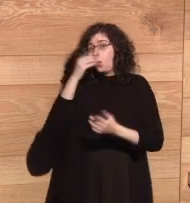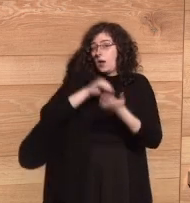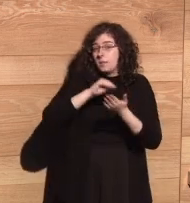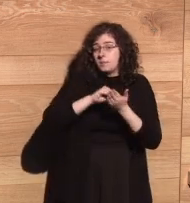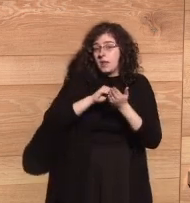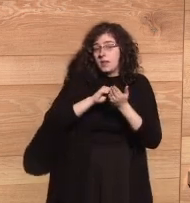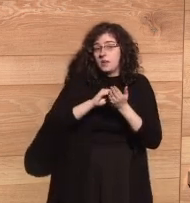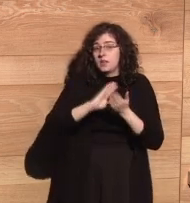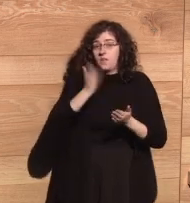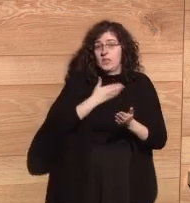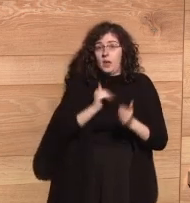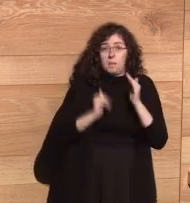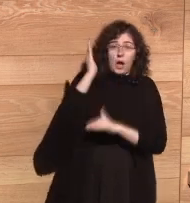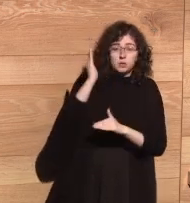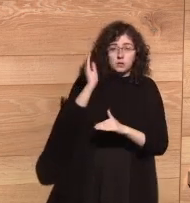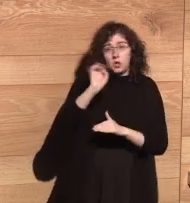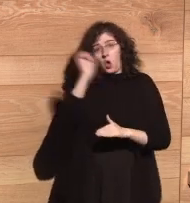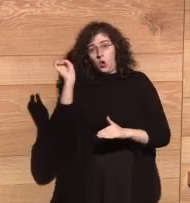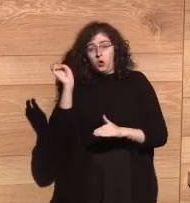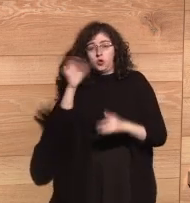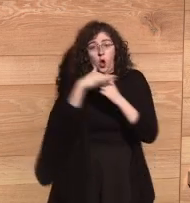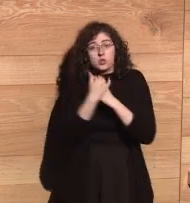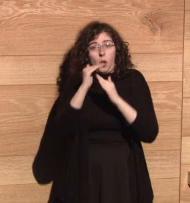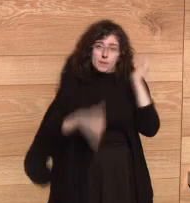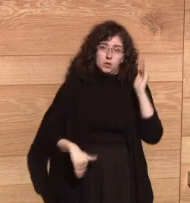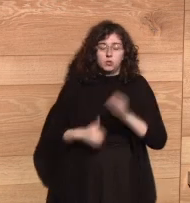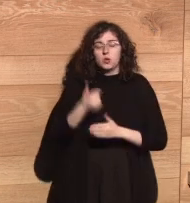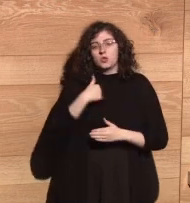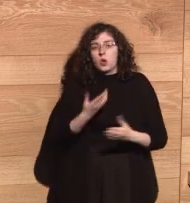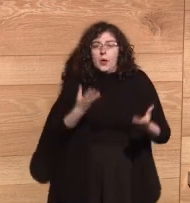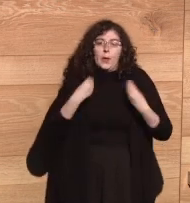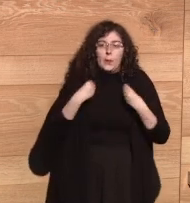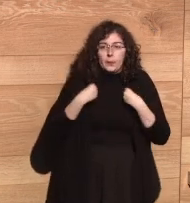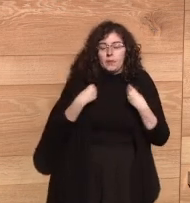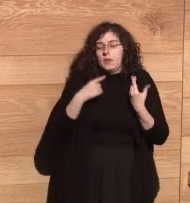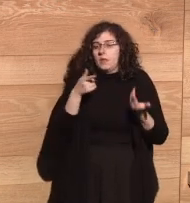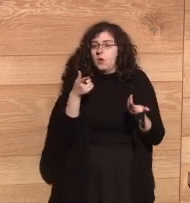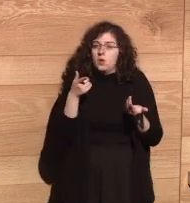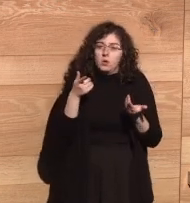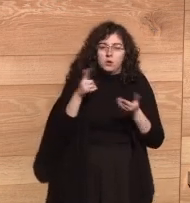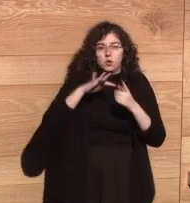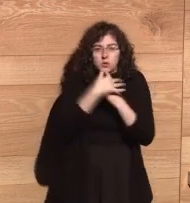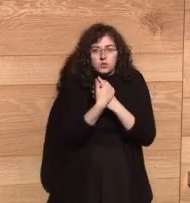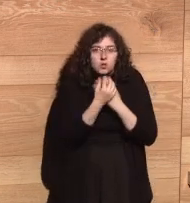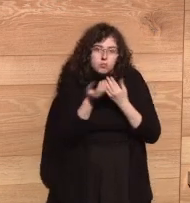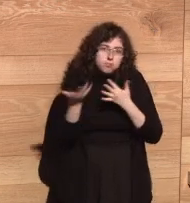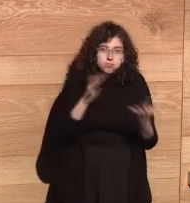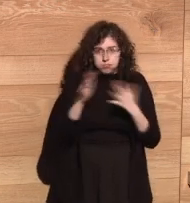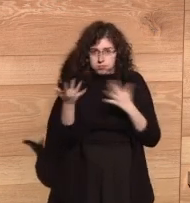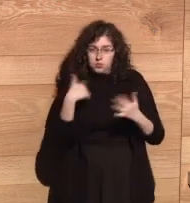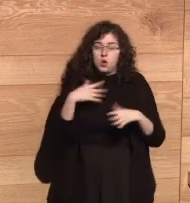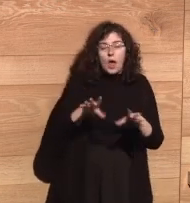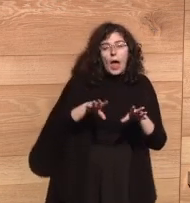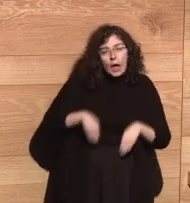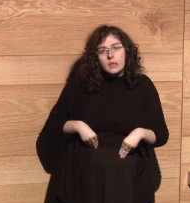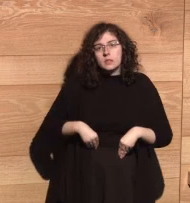a veces menos. Yo he convivido con esa situación con cierta deportividad. O sea, yo he sabido aceptar